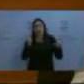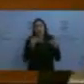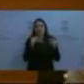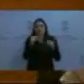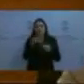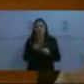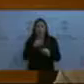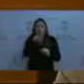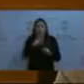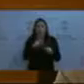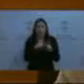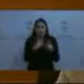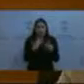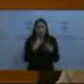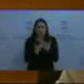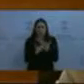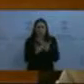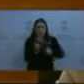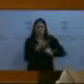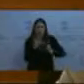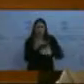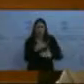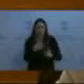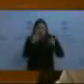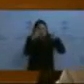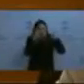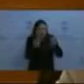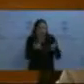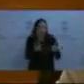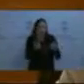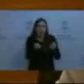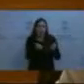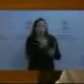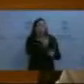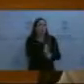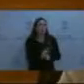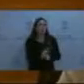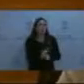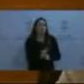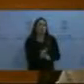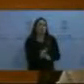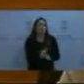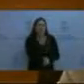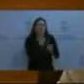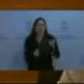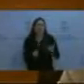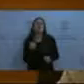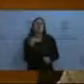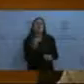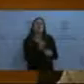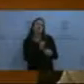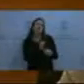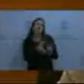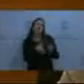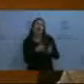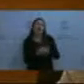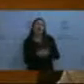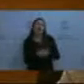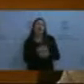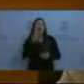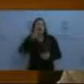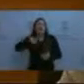de fondos y el escaso esfuerzo que se hace. Díganos, ¿cuántas personas están pendientes de que se les reconozca el derecho a la